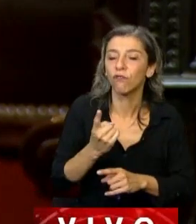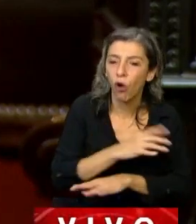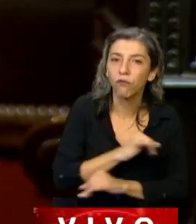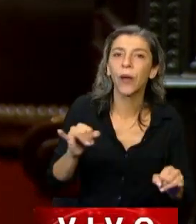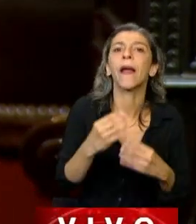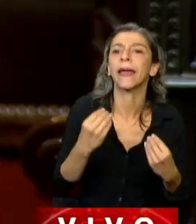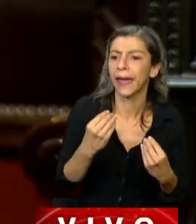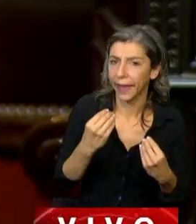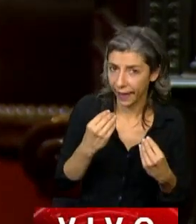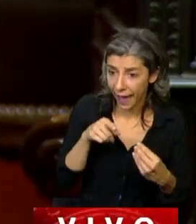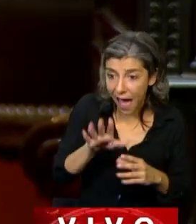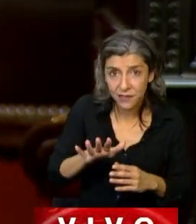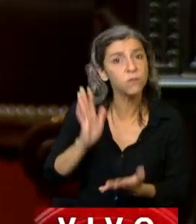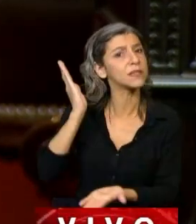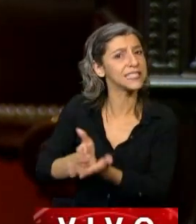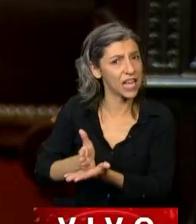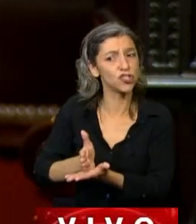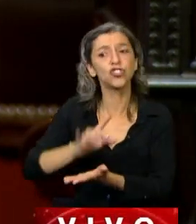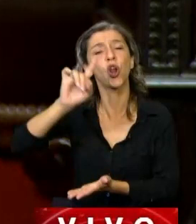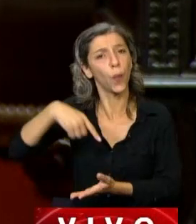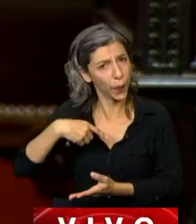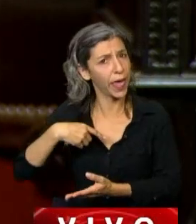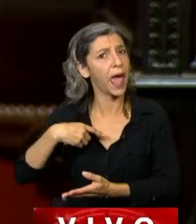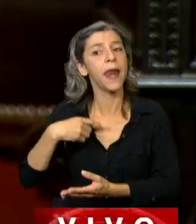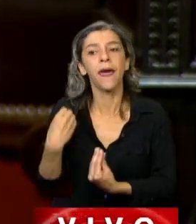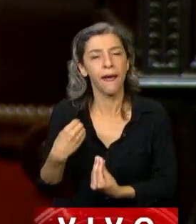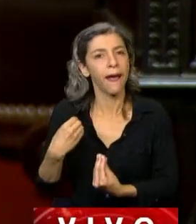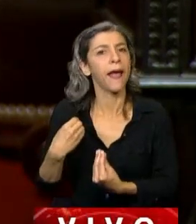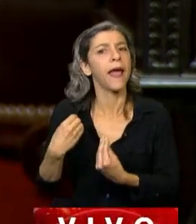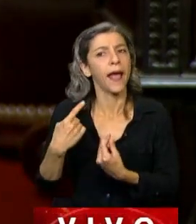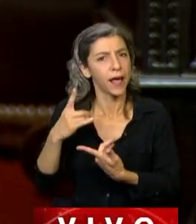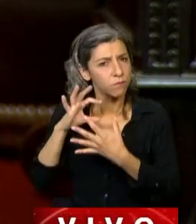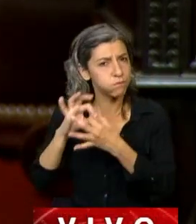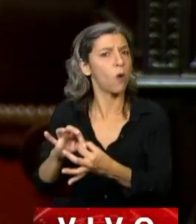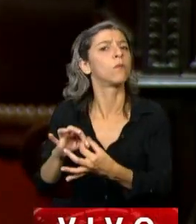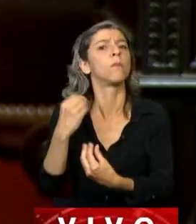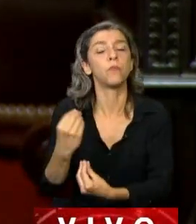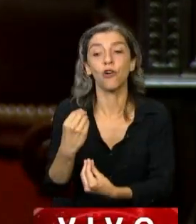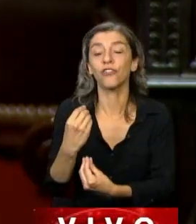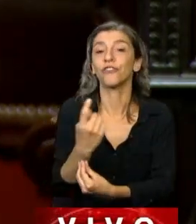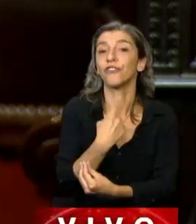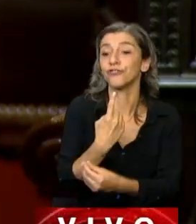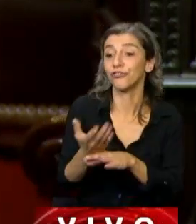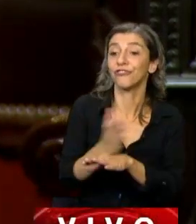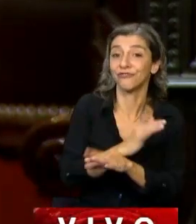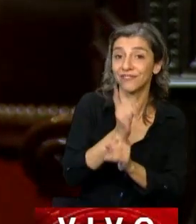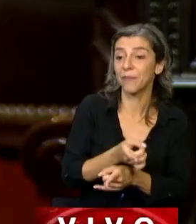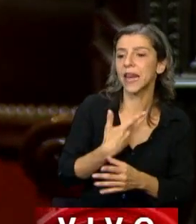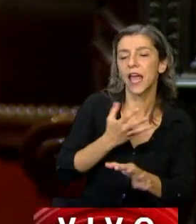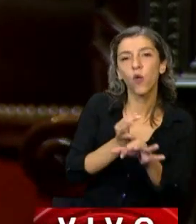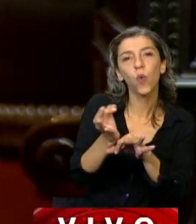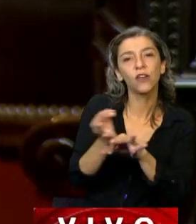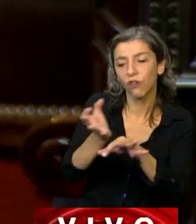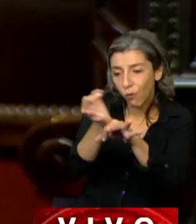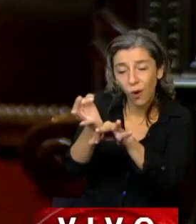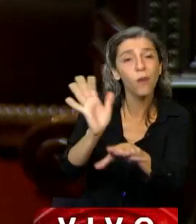fueran efectivas. Y para ello se esforzó en la educación. He escuchado mucho hablar de acá de que tenemos que educar, que tenemos que